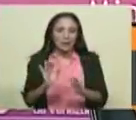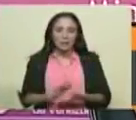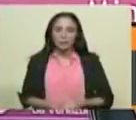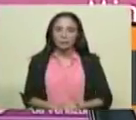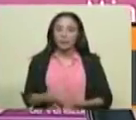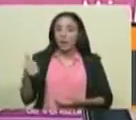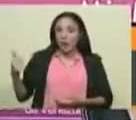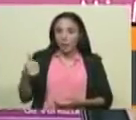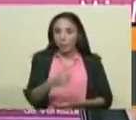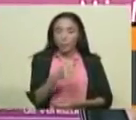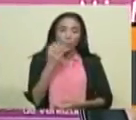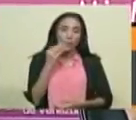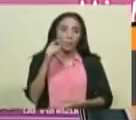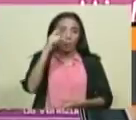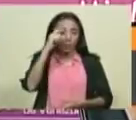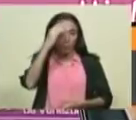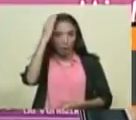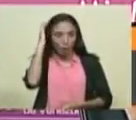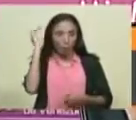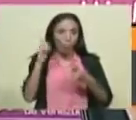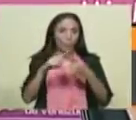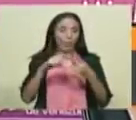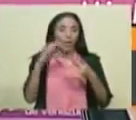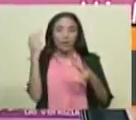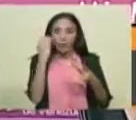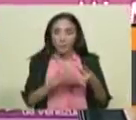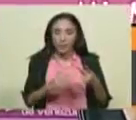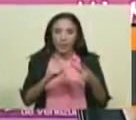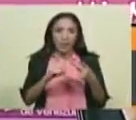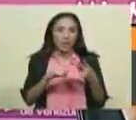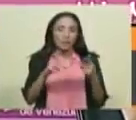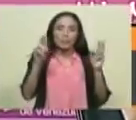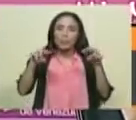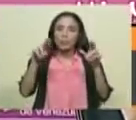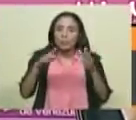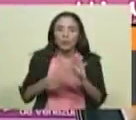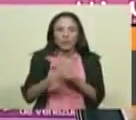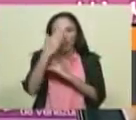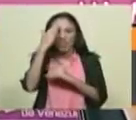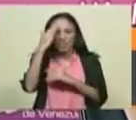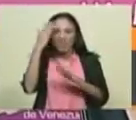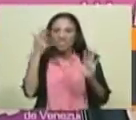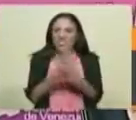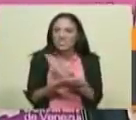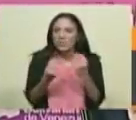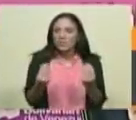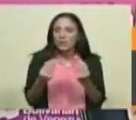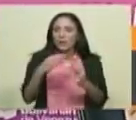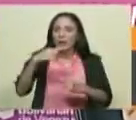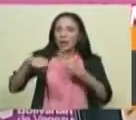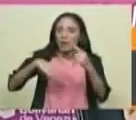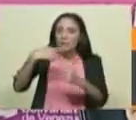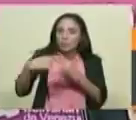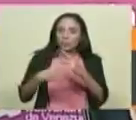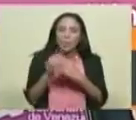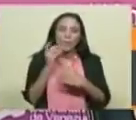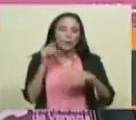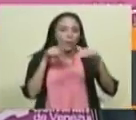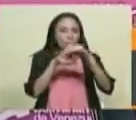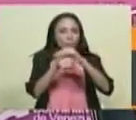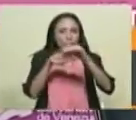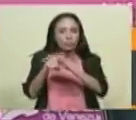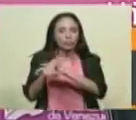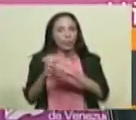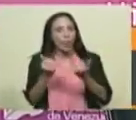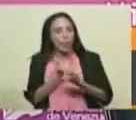MUT, Ramos Alup, Capriles Radonqui. Nunca van a entender cómo la revolución llega al hogar, abraza